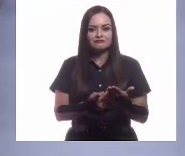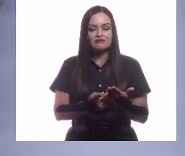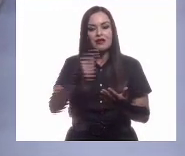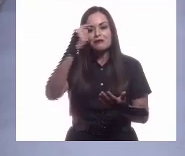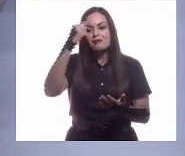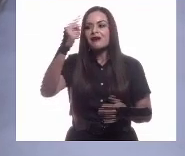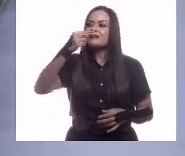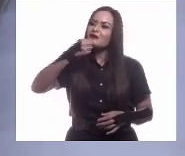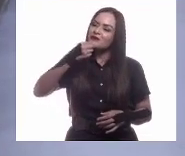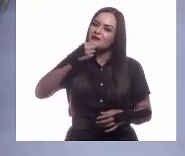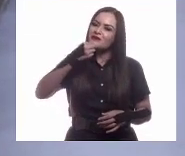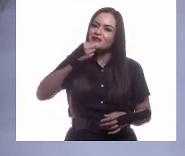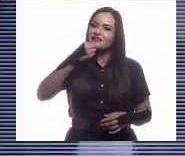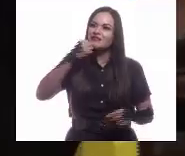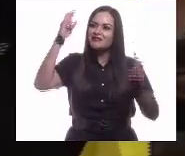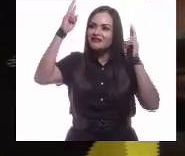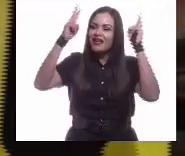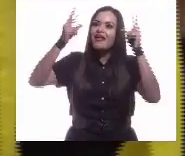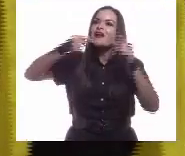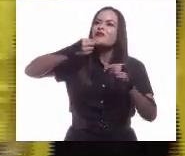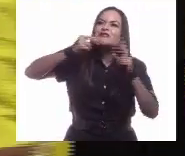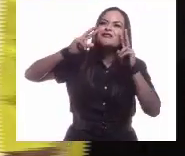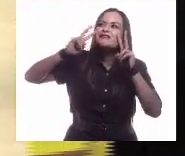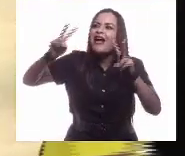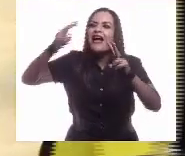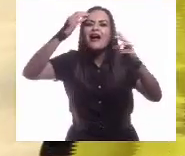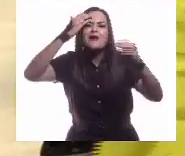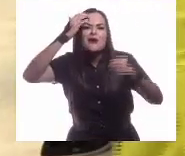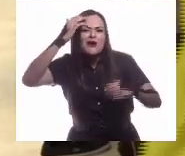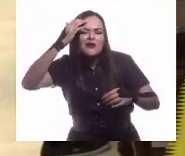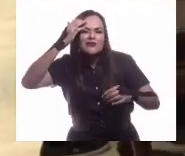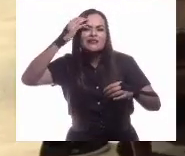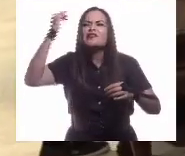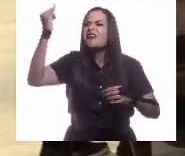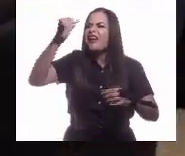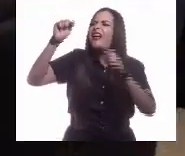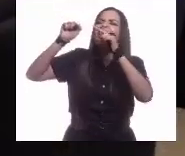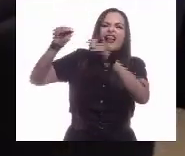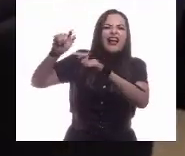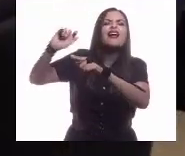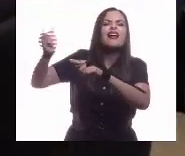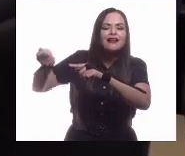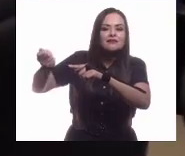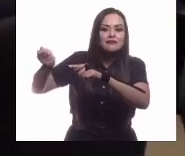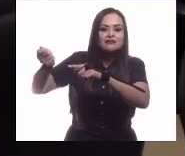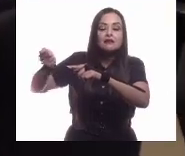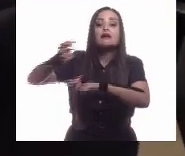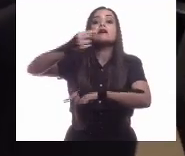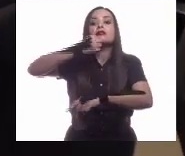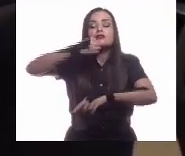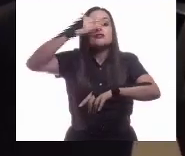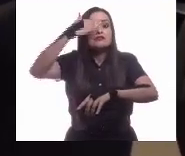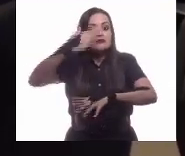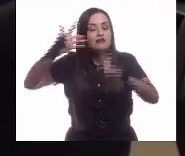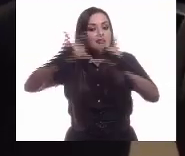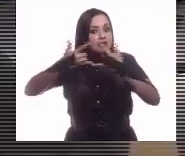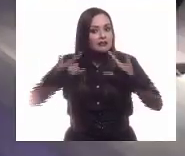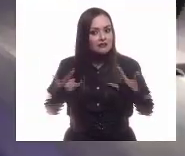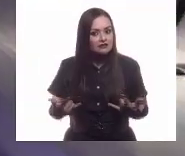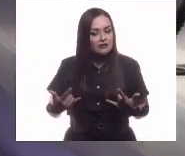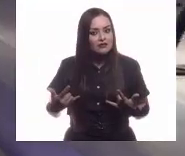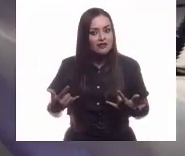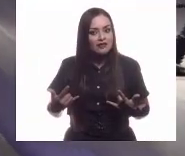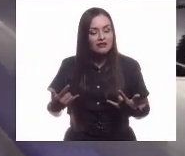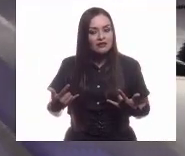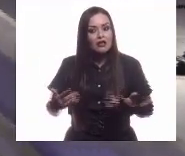nuestros niños con nuestros símbolos, con nuestras instituciones, que sepan lo que ahí ha acontecido, que sepan que en el Palacio